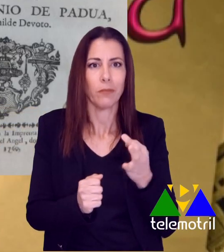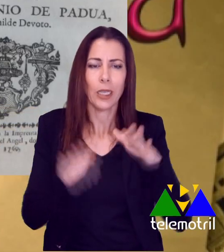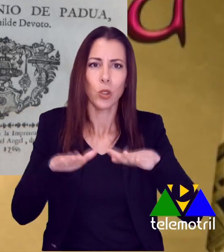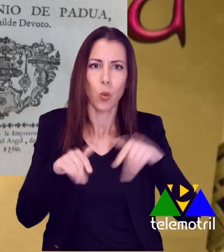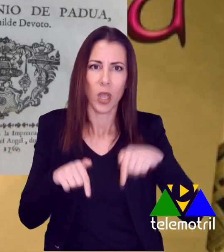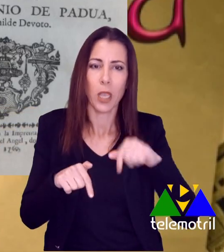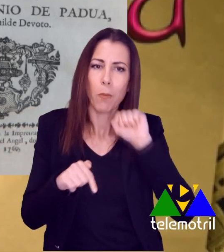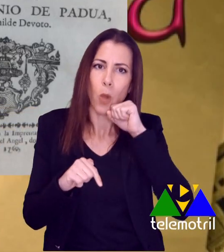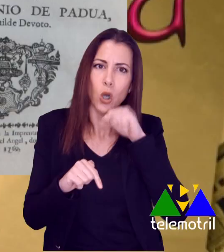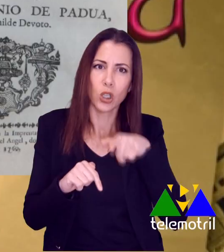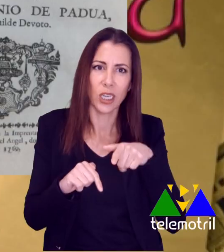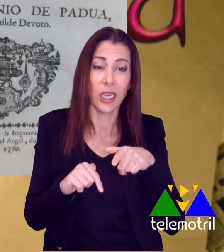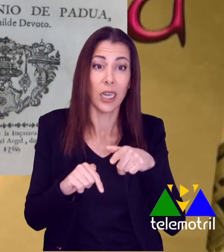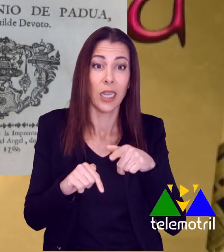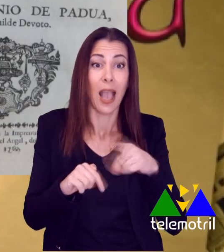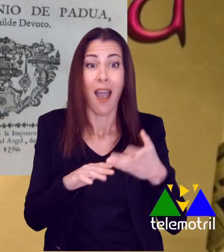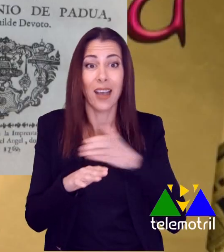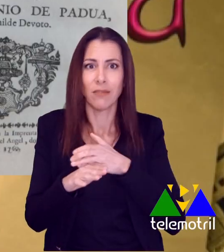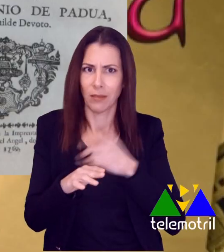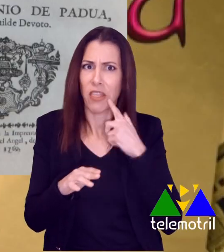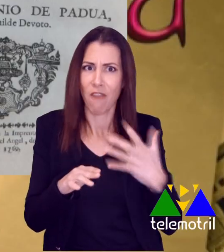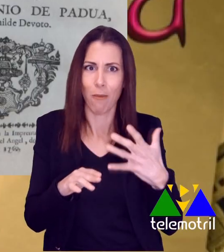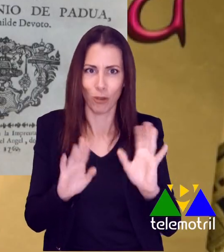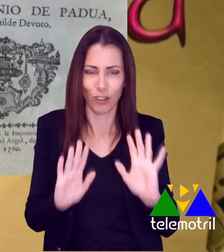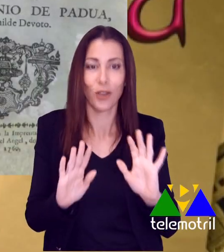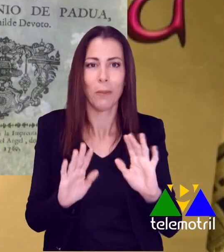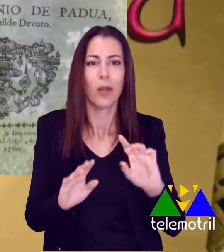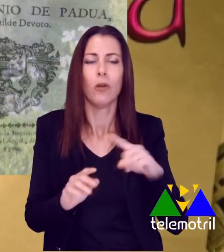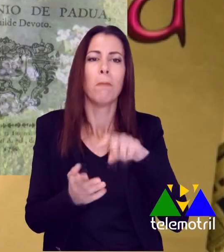Motril, curiosamente estuvo antes de hacerse famoso, estuvo en Motril